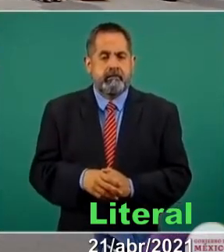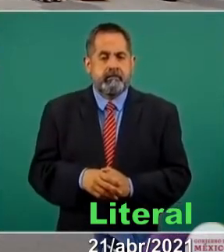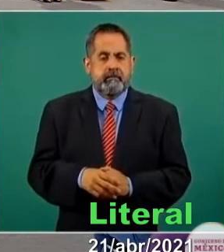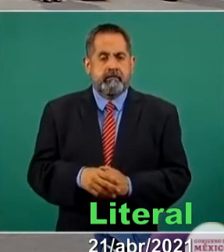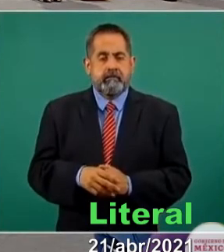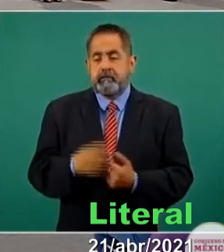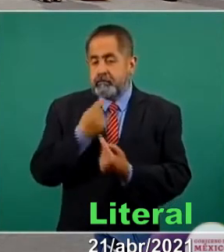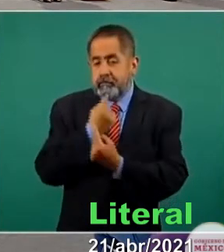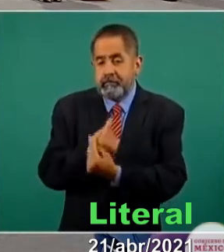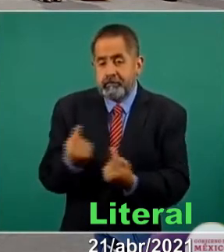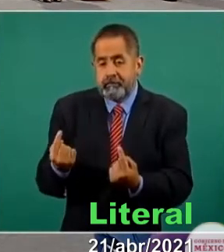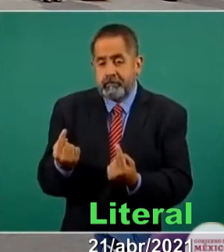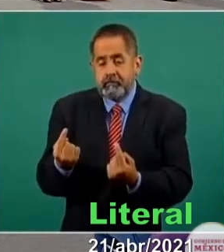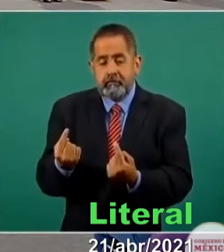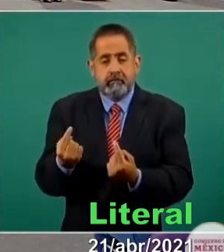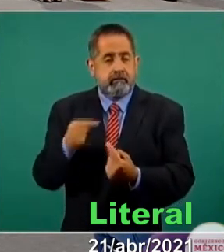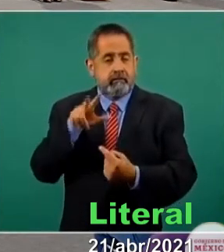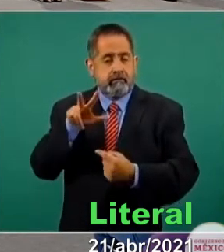menores,